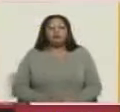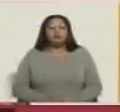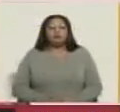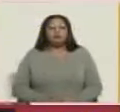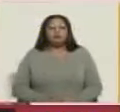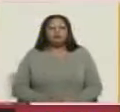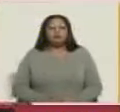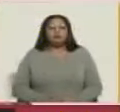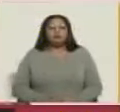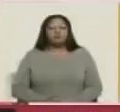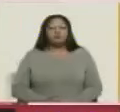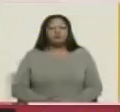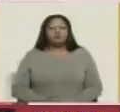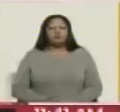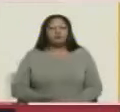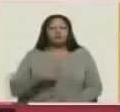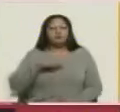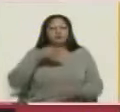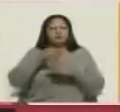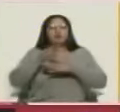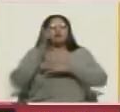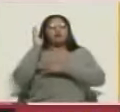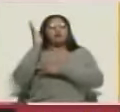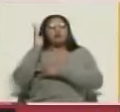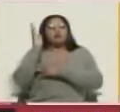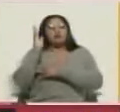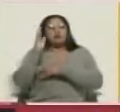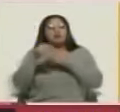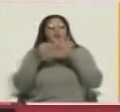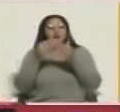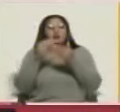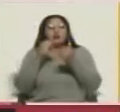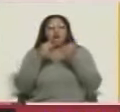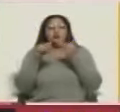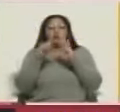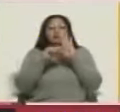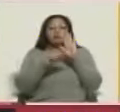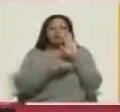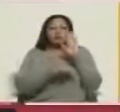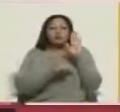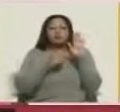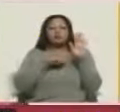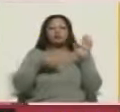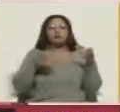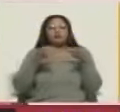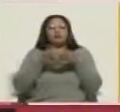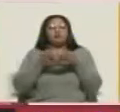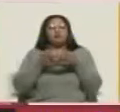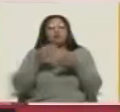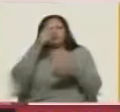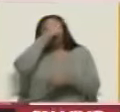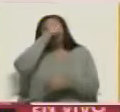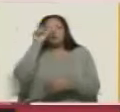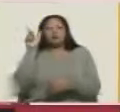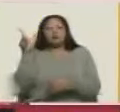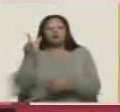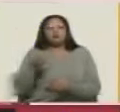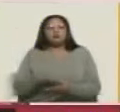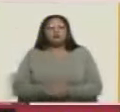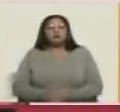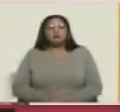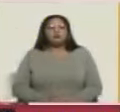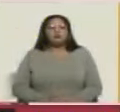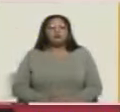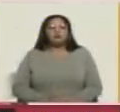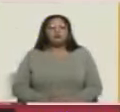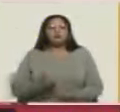para en el Congreso, que es la última instancia, según nuestros reglamentos, del partido, la última instancia de